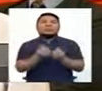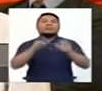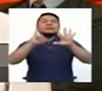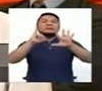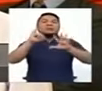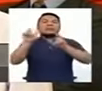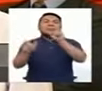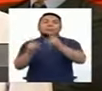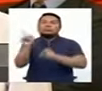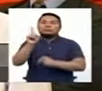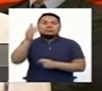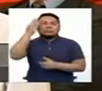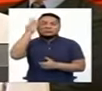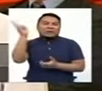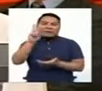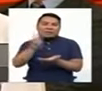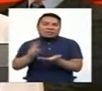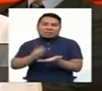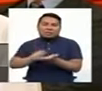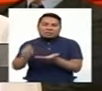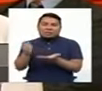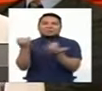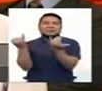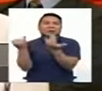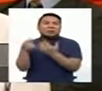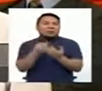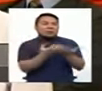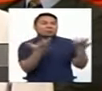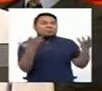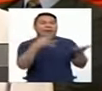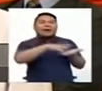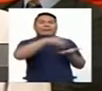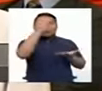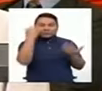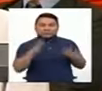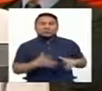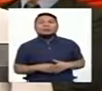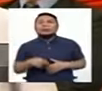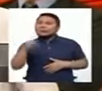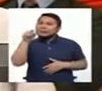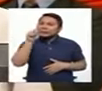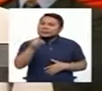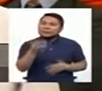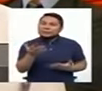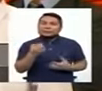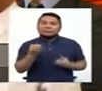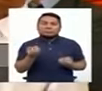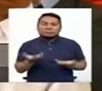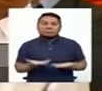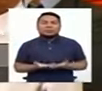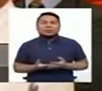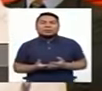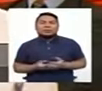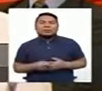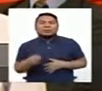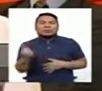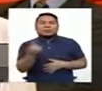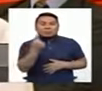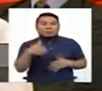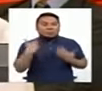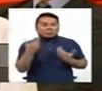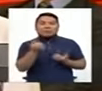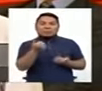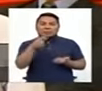que no saben leer bien. Y esto va a significar para ustedes no solamente poder